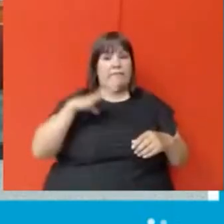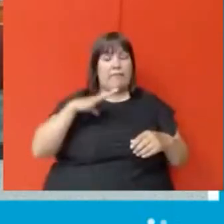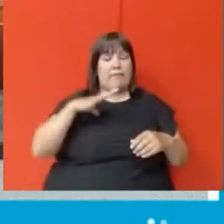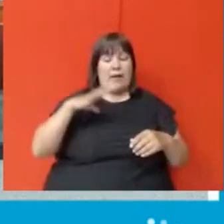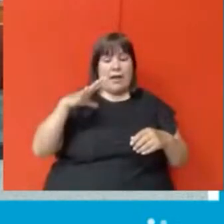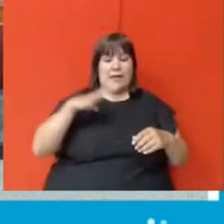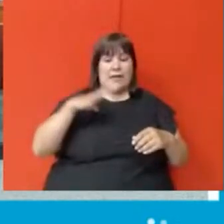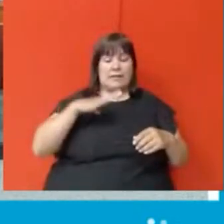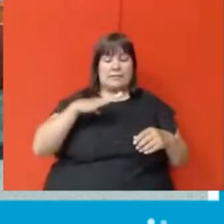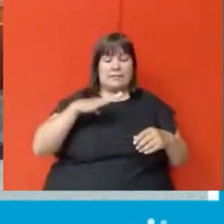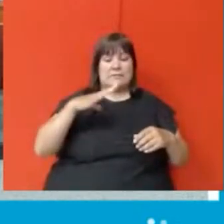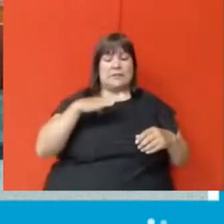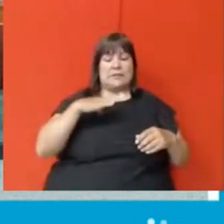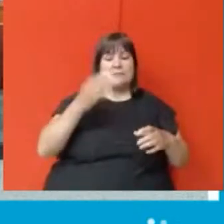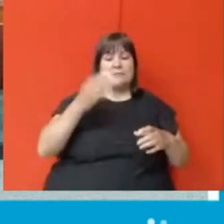los pacientes.